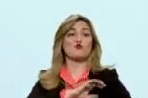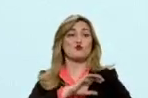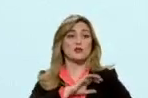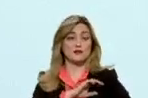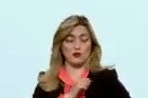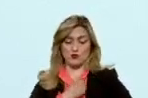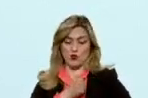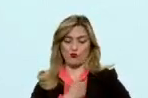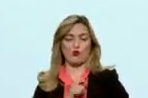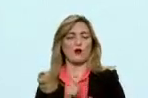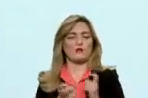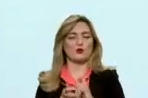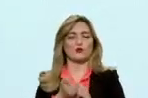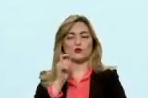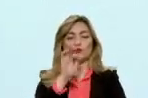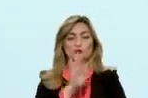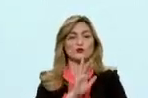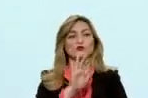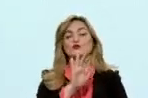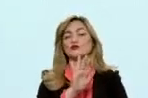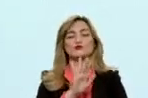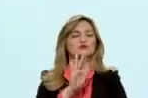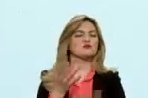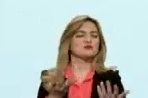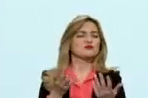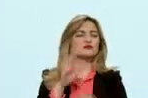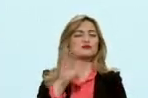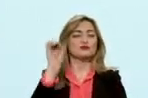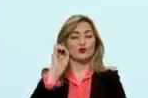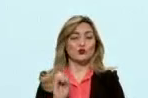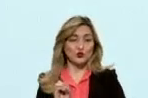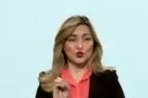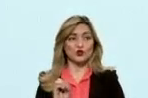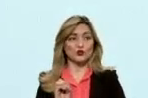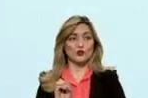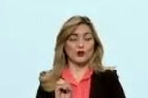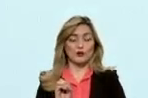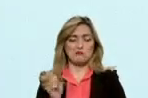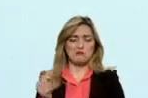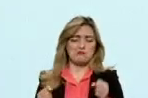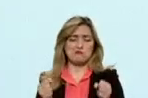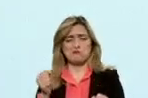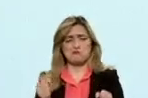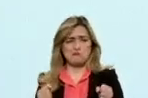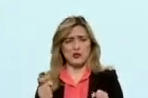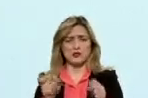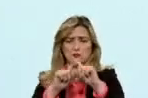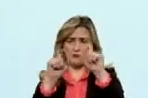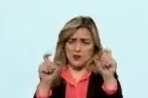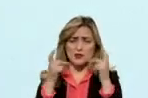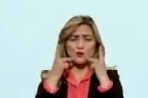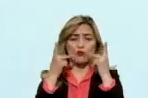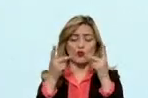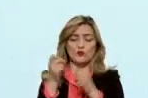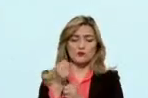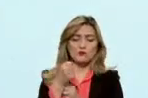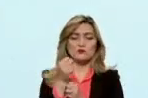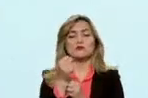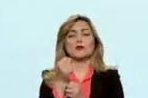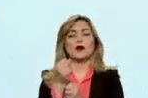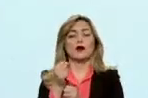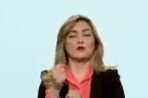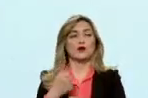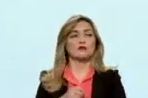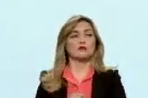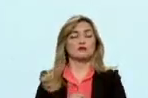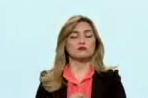50% de oferta de transporte público dotado por la empresa pública metropolitana de transporte de pasajeros, que ha sido la única que efectivamente